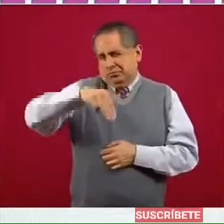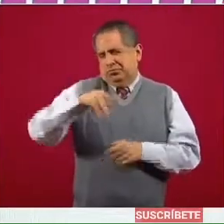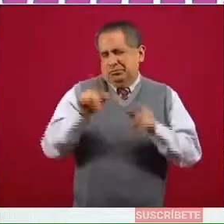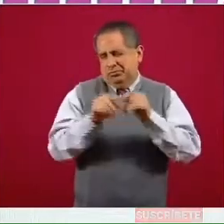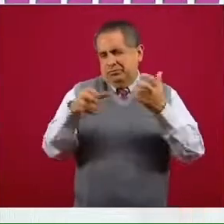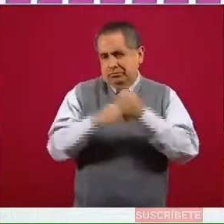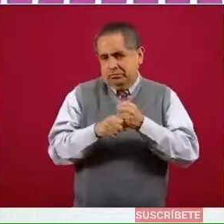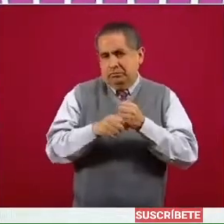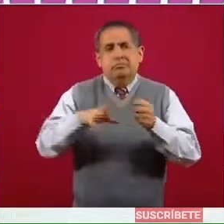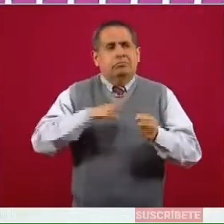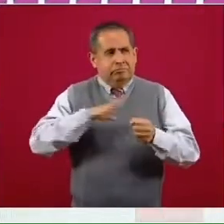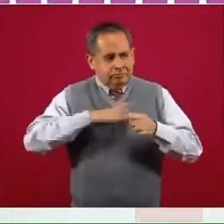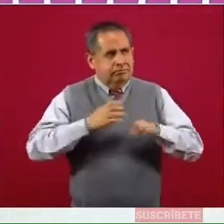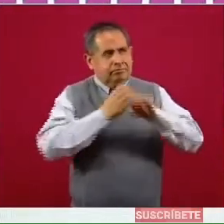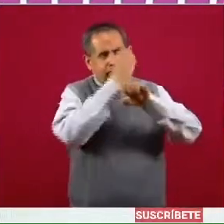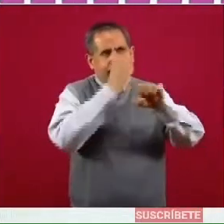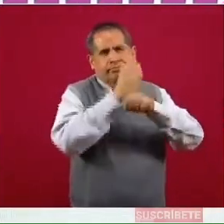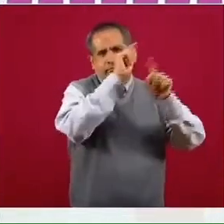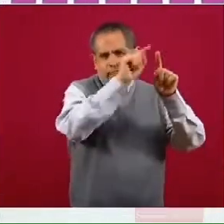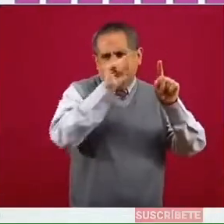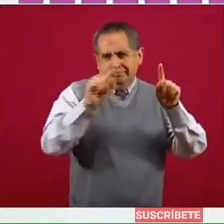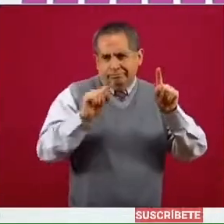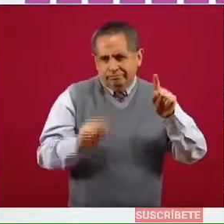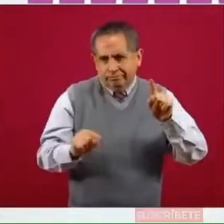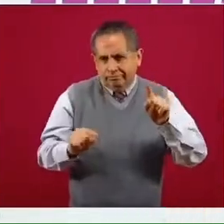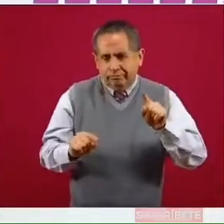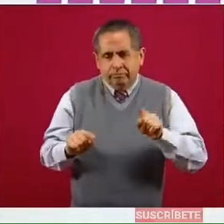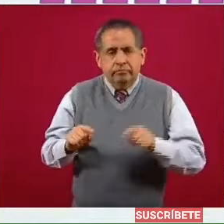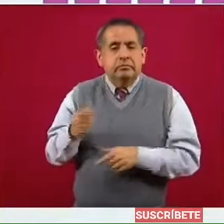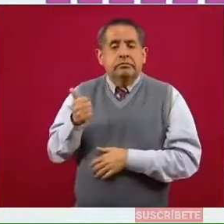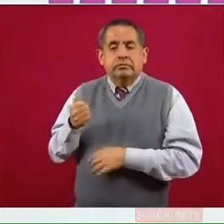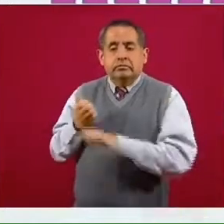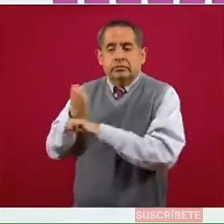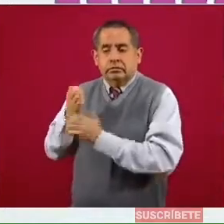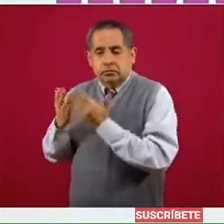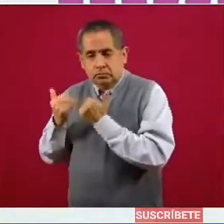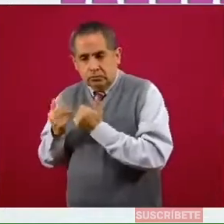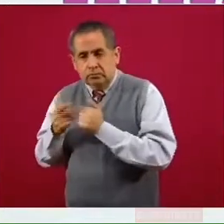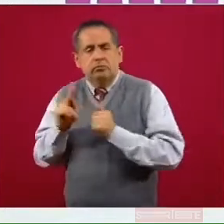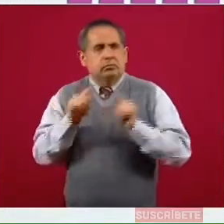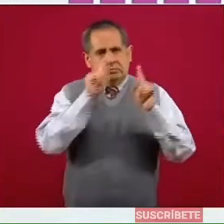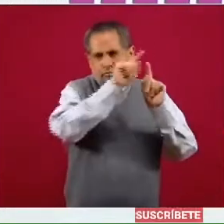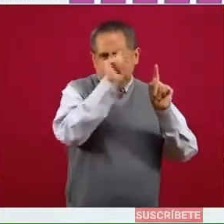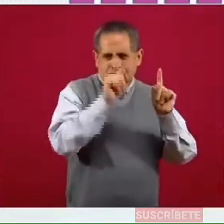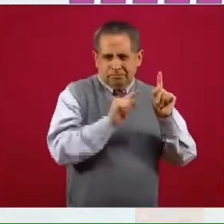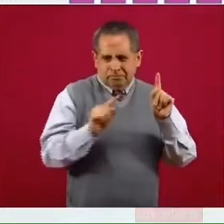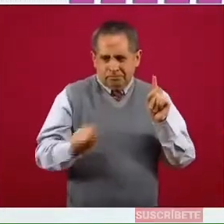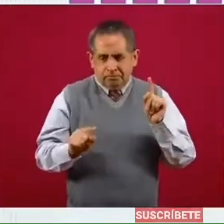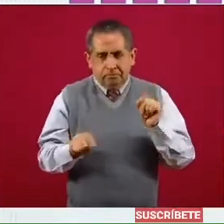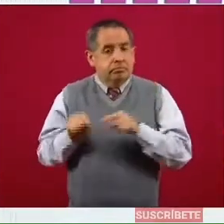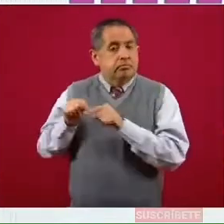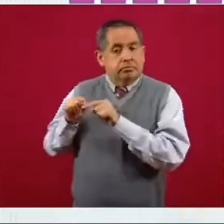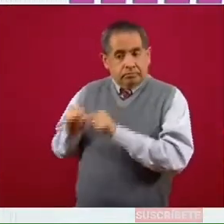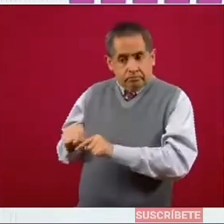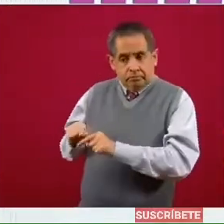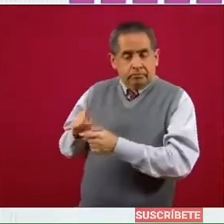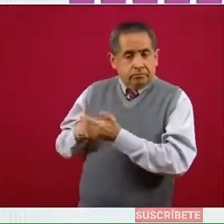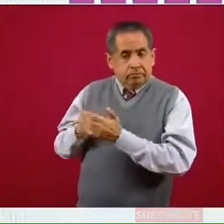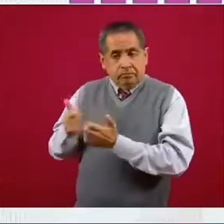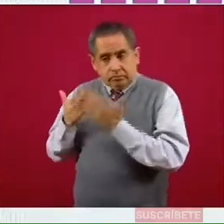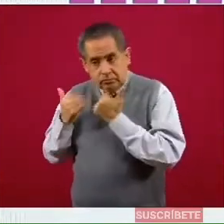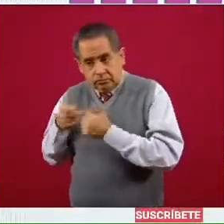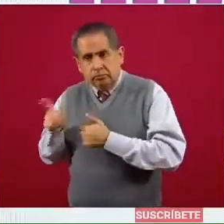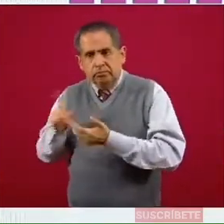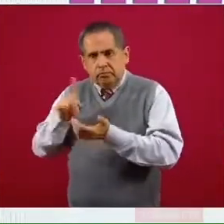existe prácticamente en todas las entidades federativas, excepto 6, pero aún en esas 6 existen